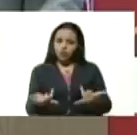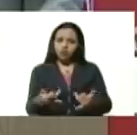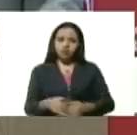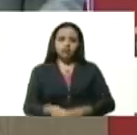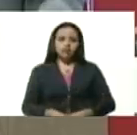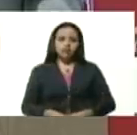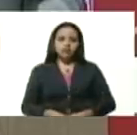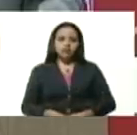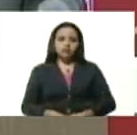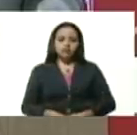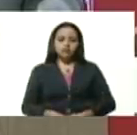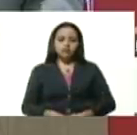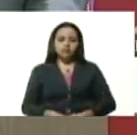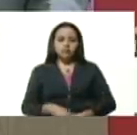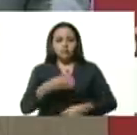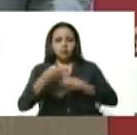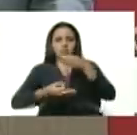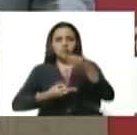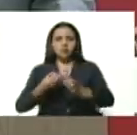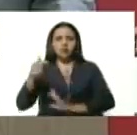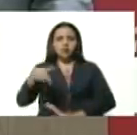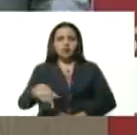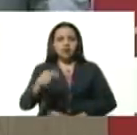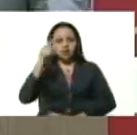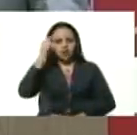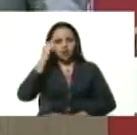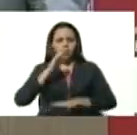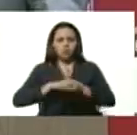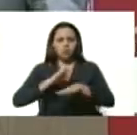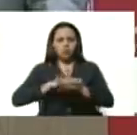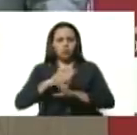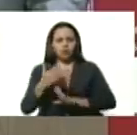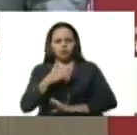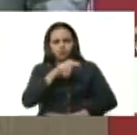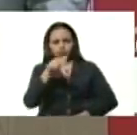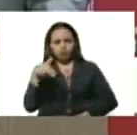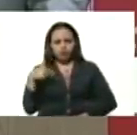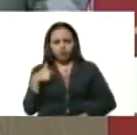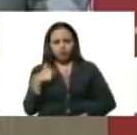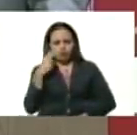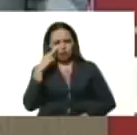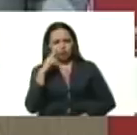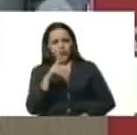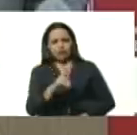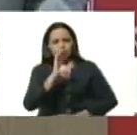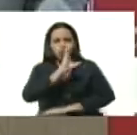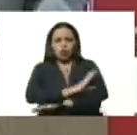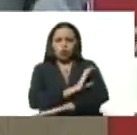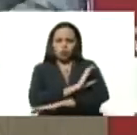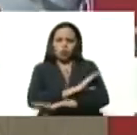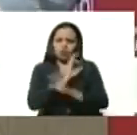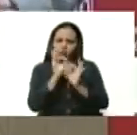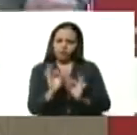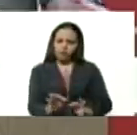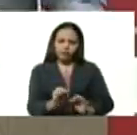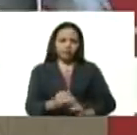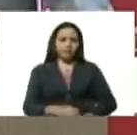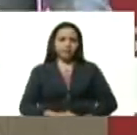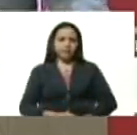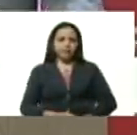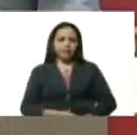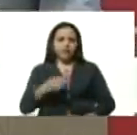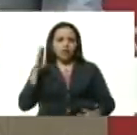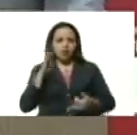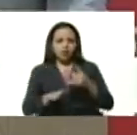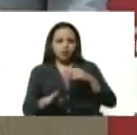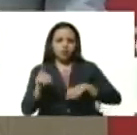el día de hoy, porque hemos venido revisando el comportamiento, la conducta a lo largo de los